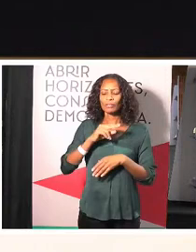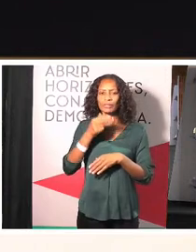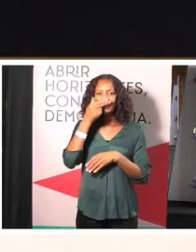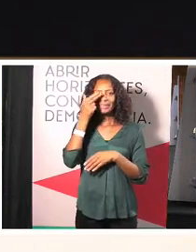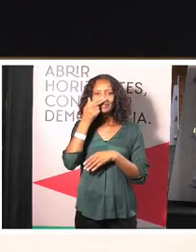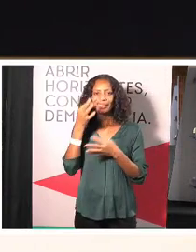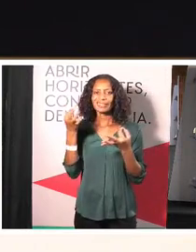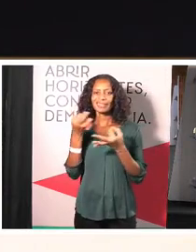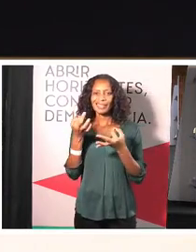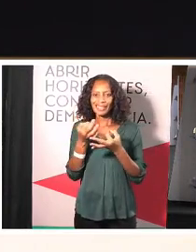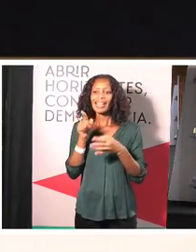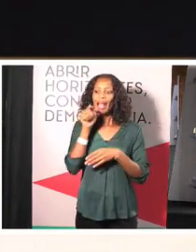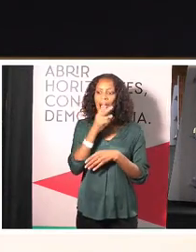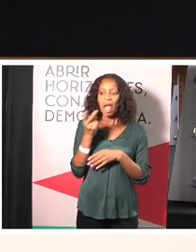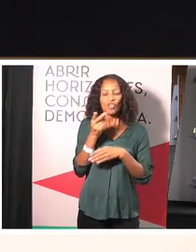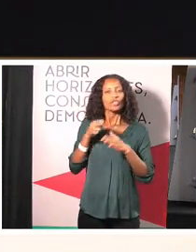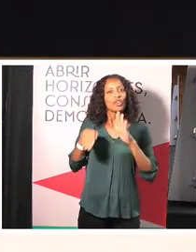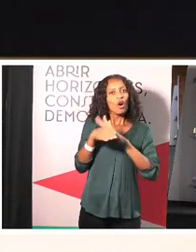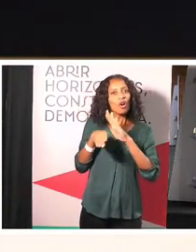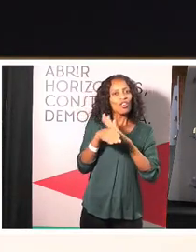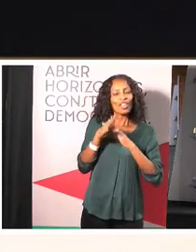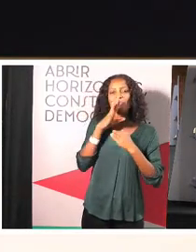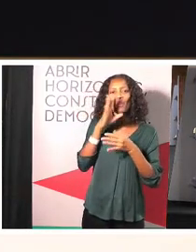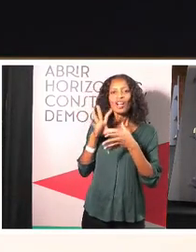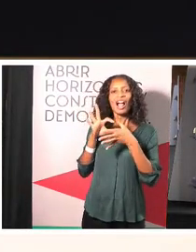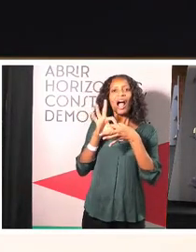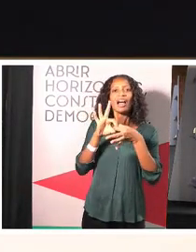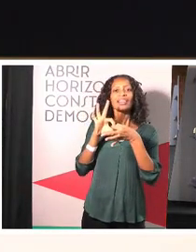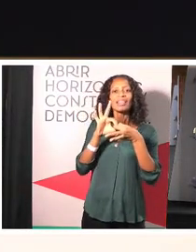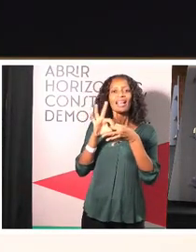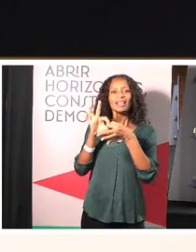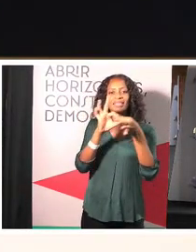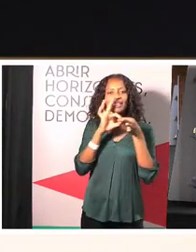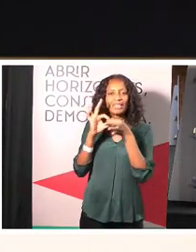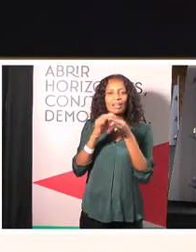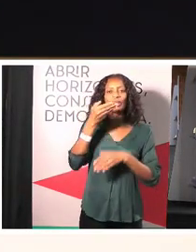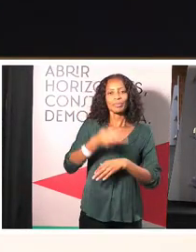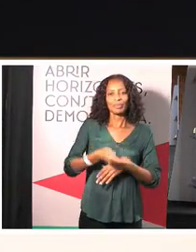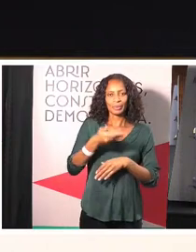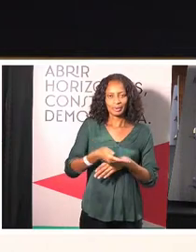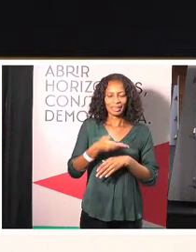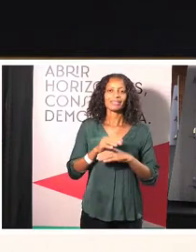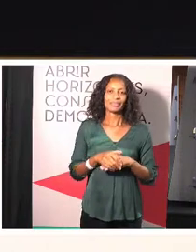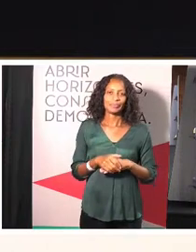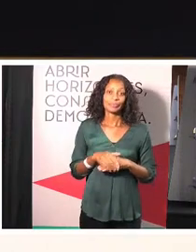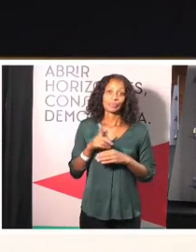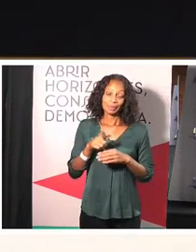son rentables con esa alianza, sino que también se basa en esa responsabilidad limitada.